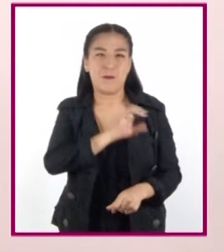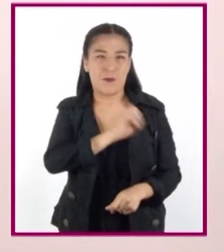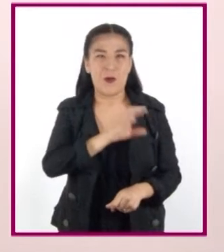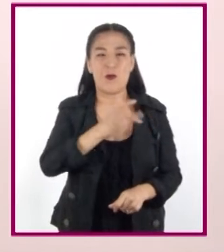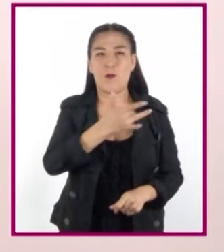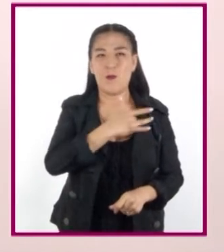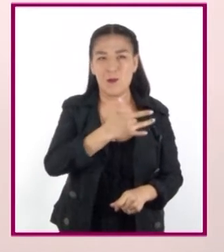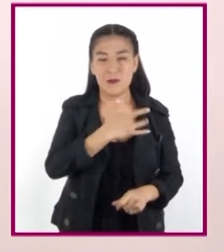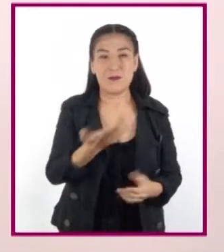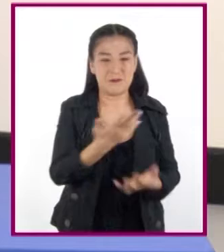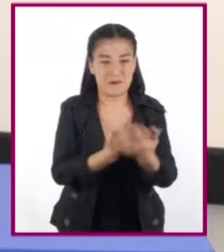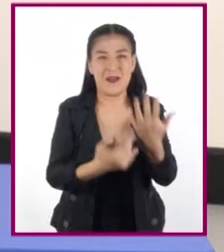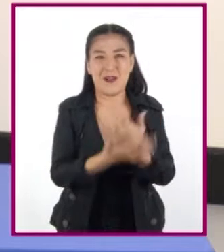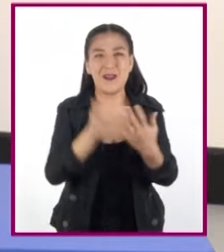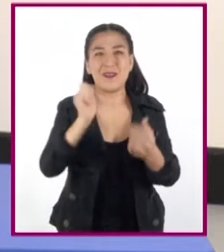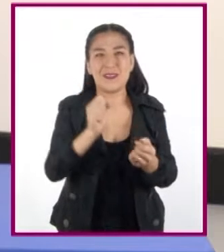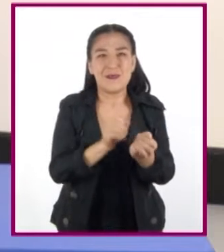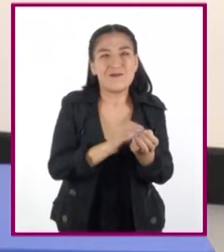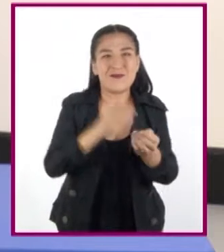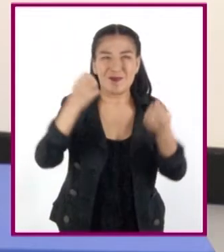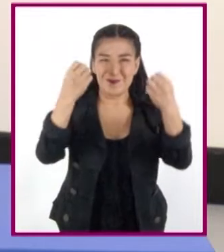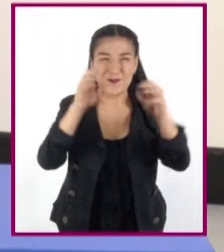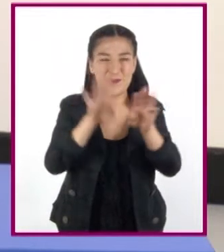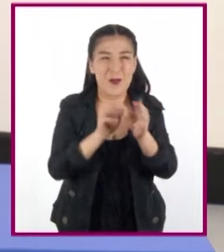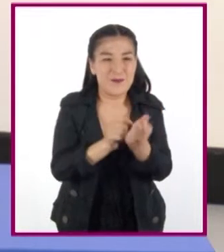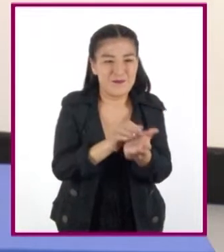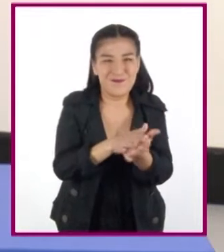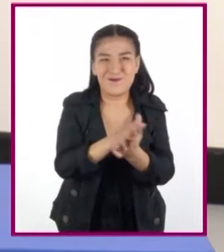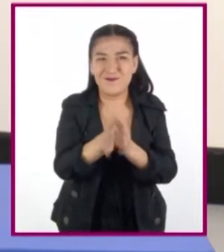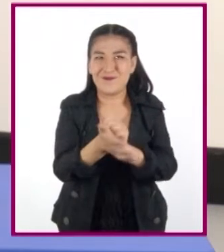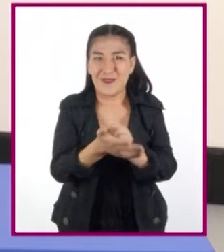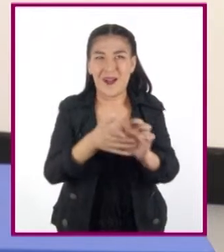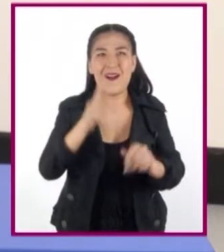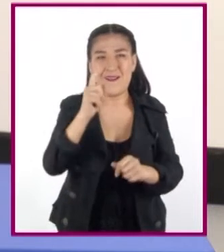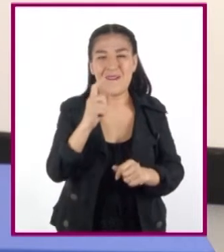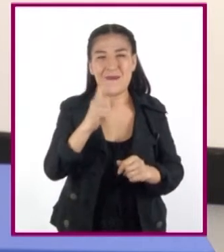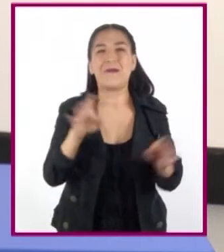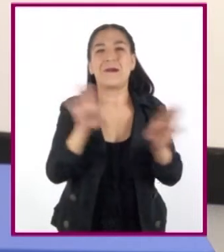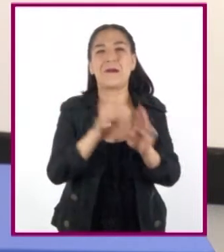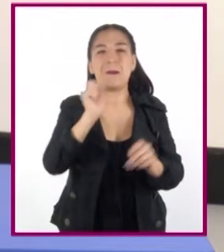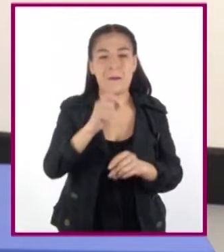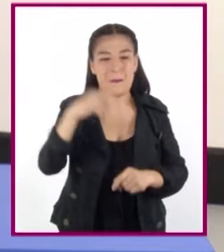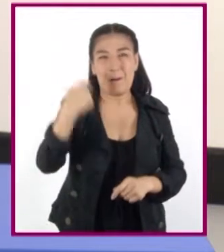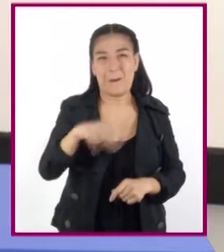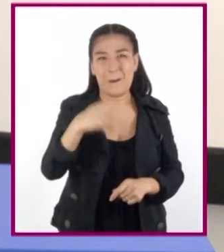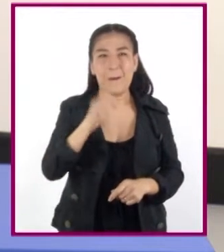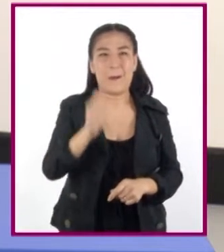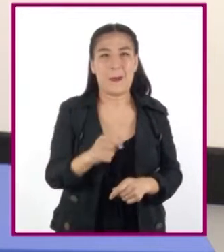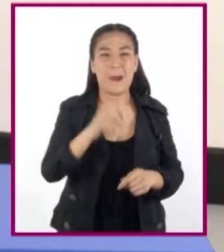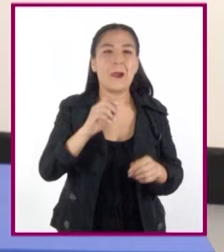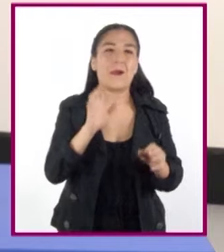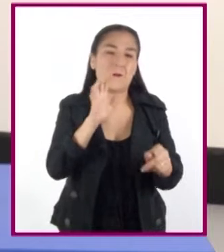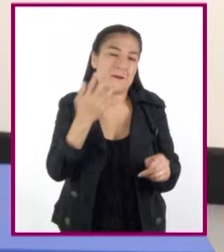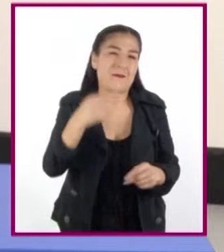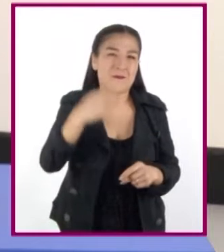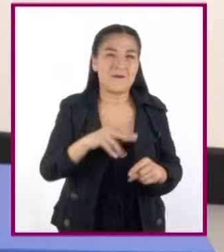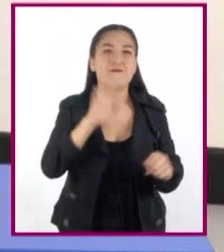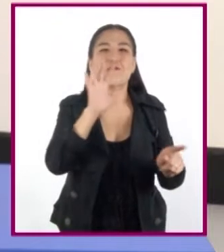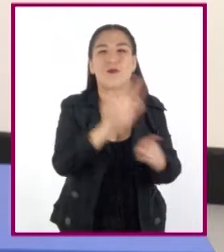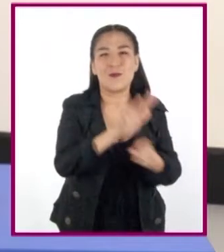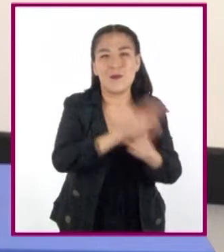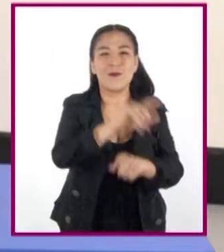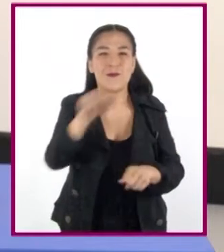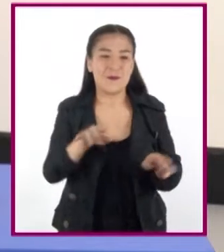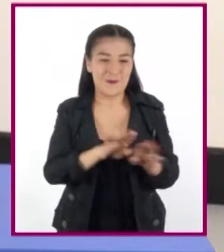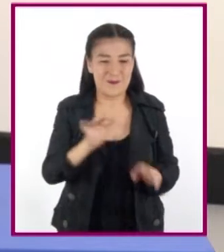la sudoración de las manos. Los sentimientos, por otro lado, son el nombre que se le ha puesto de forma popular a cada tipo